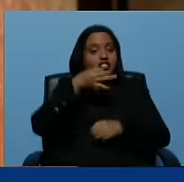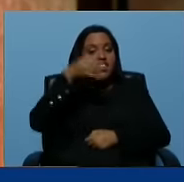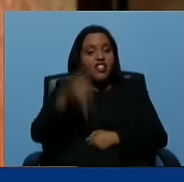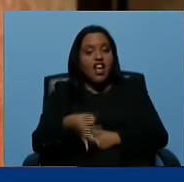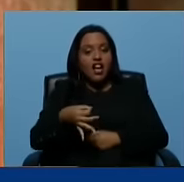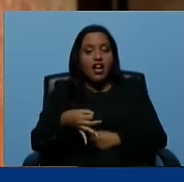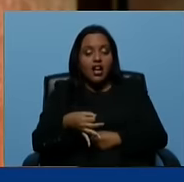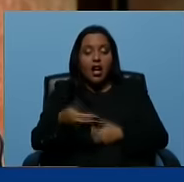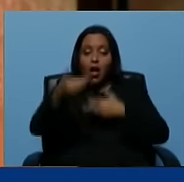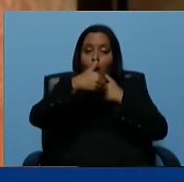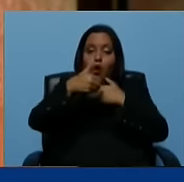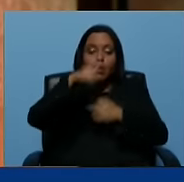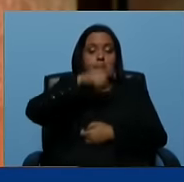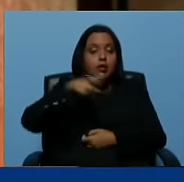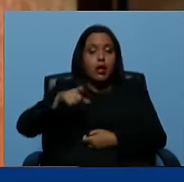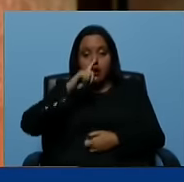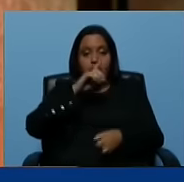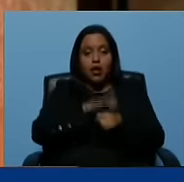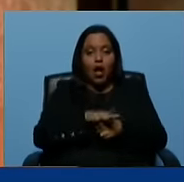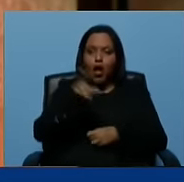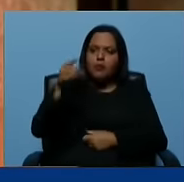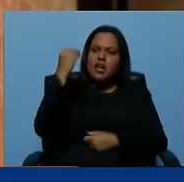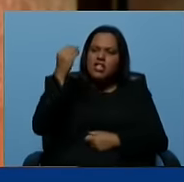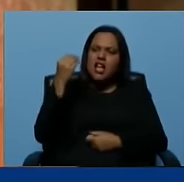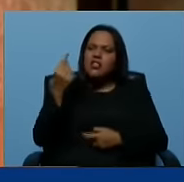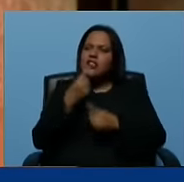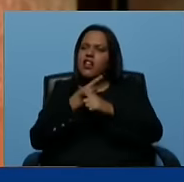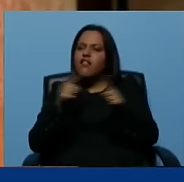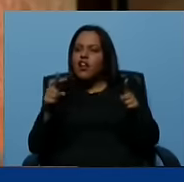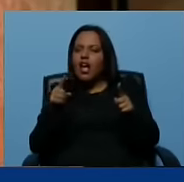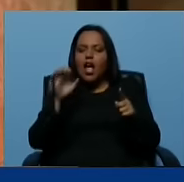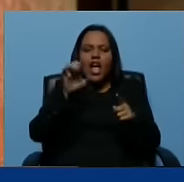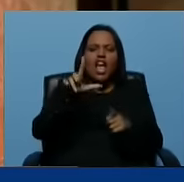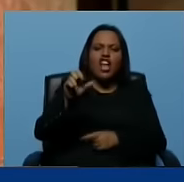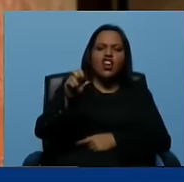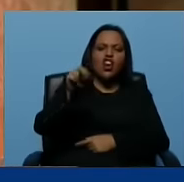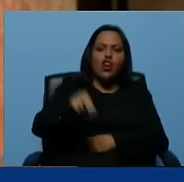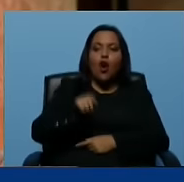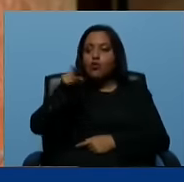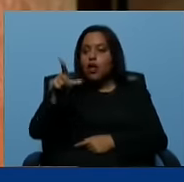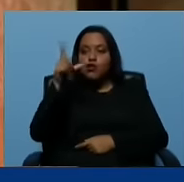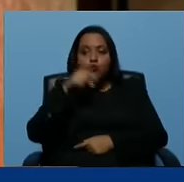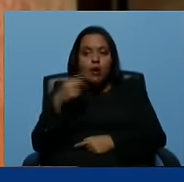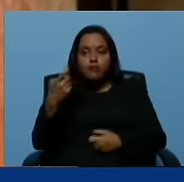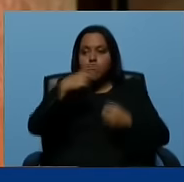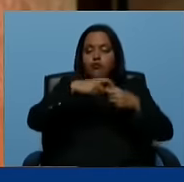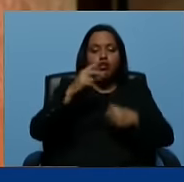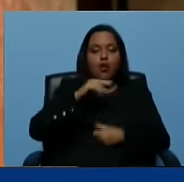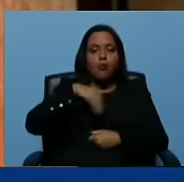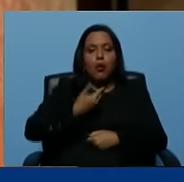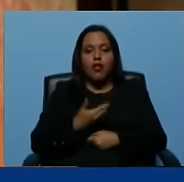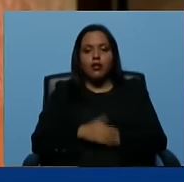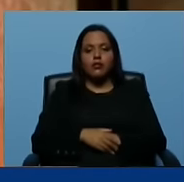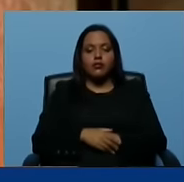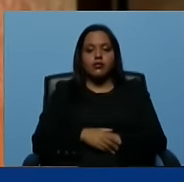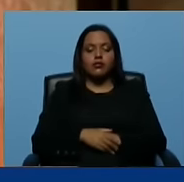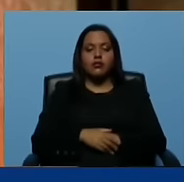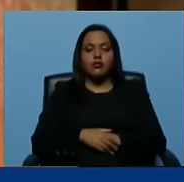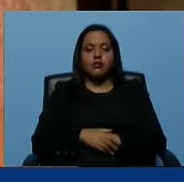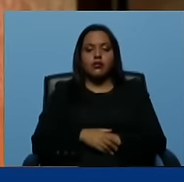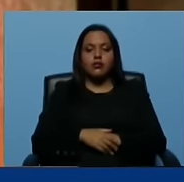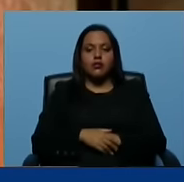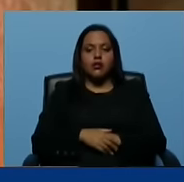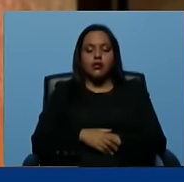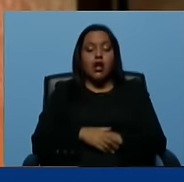a las personas. Si usted opina diferente a Elon Musk, entonces usted no tiene cabida. Y eso además